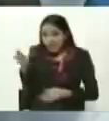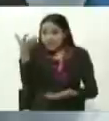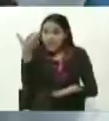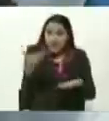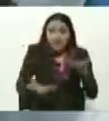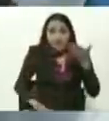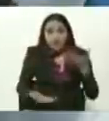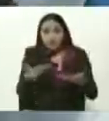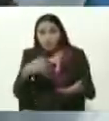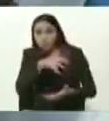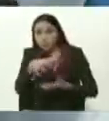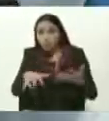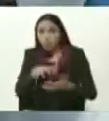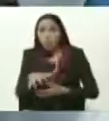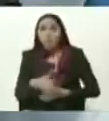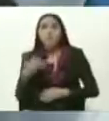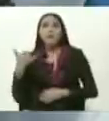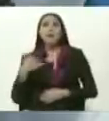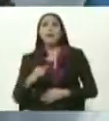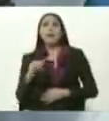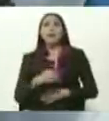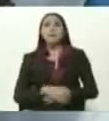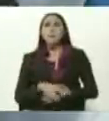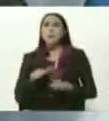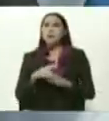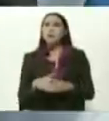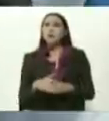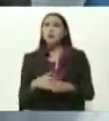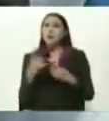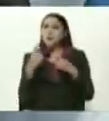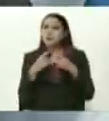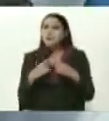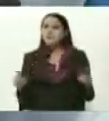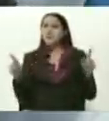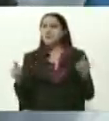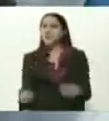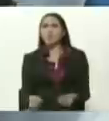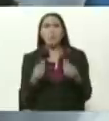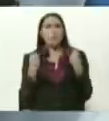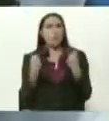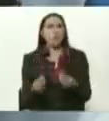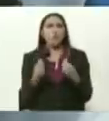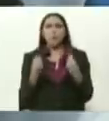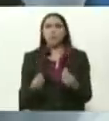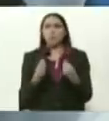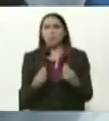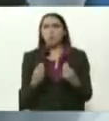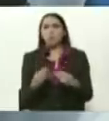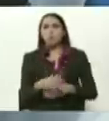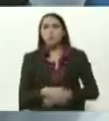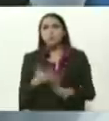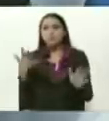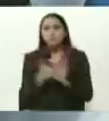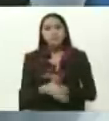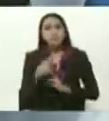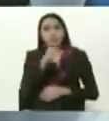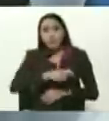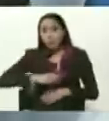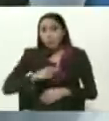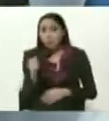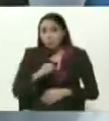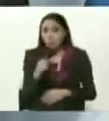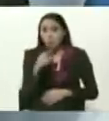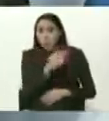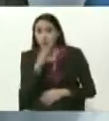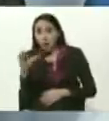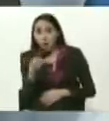donde ocurrieron no un caso como este, sino centenares de casos, donde funcionarios policiales de Colombia